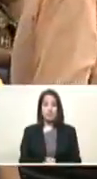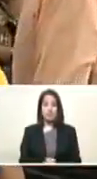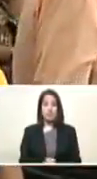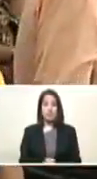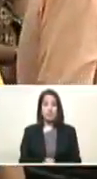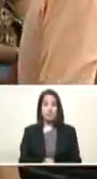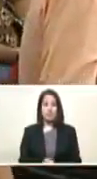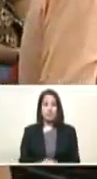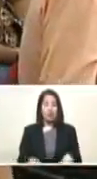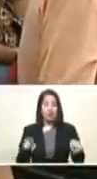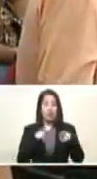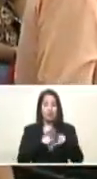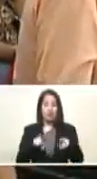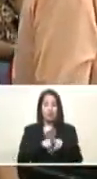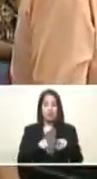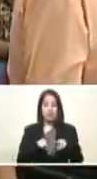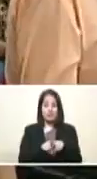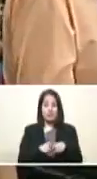Igualmente.